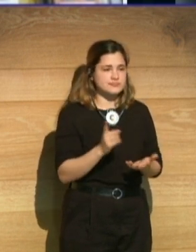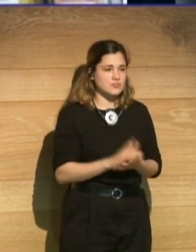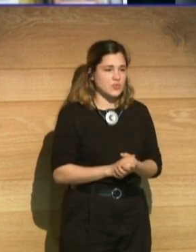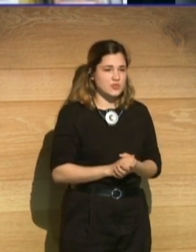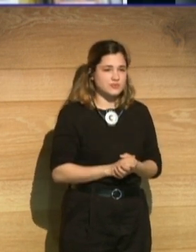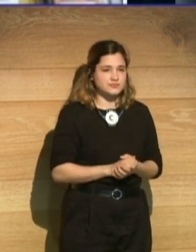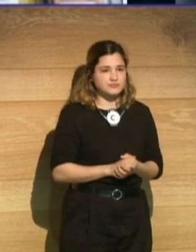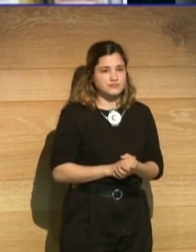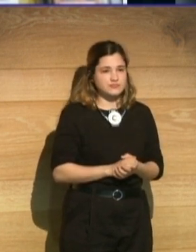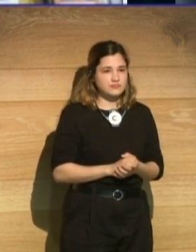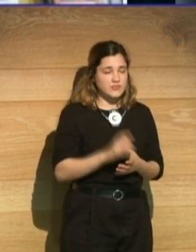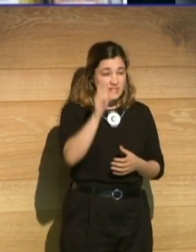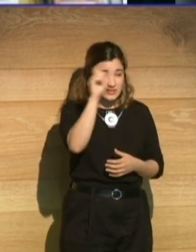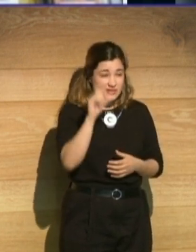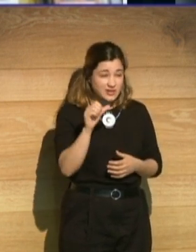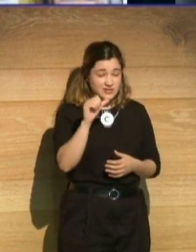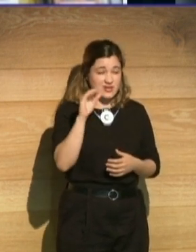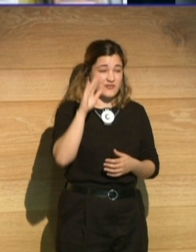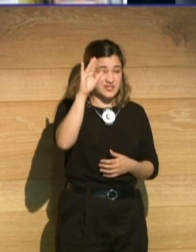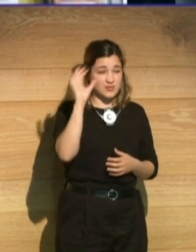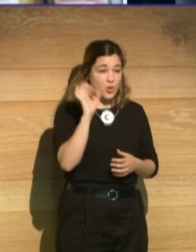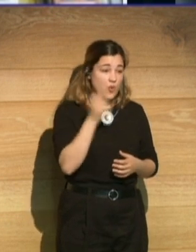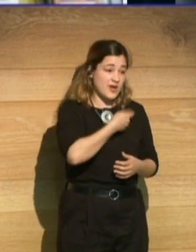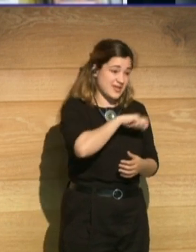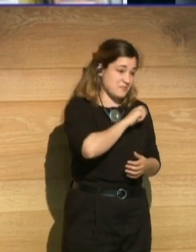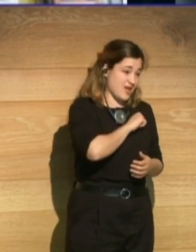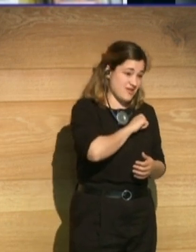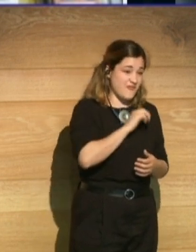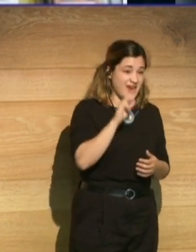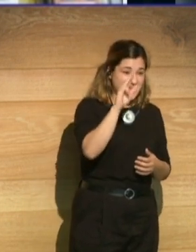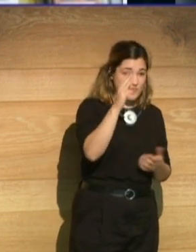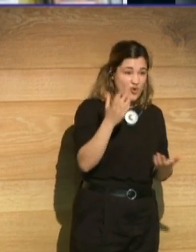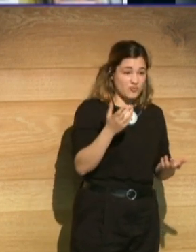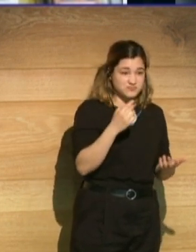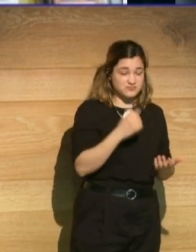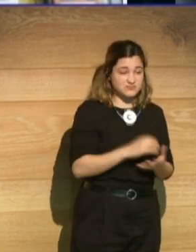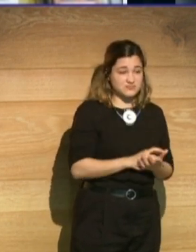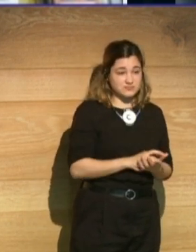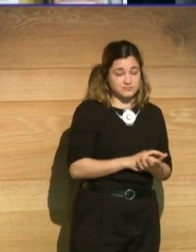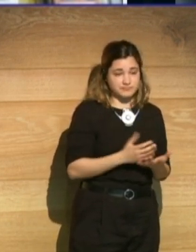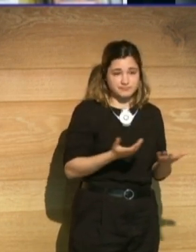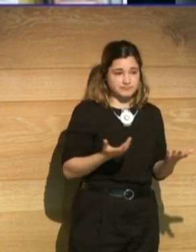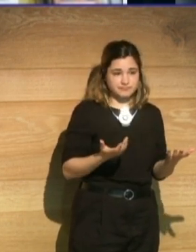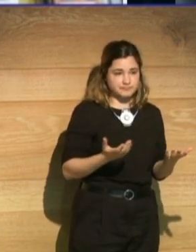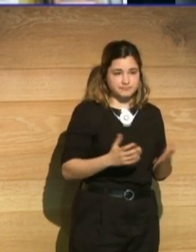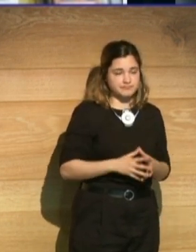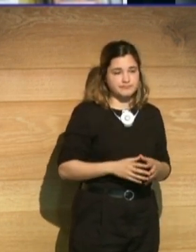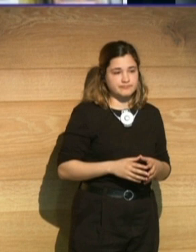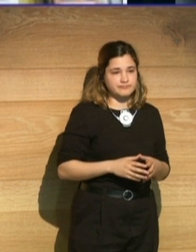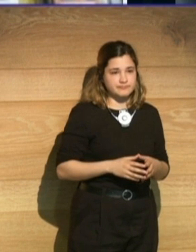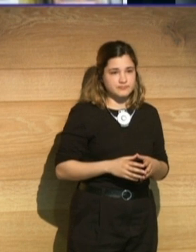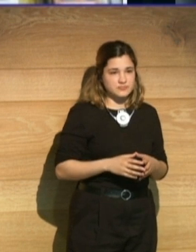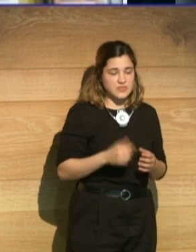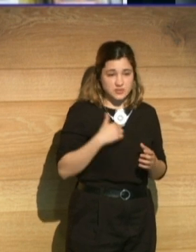nostálgicos del fascismo en Italia o del franquismo en España siempre han estado ahí. Algunos de estos, pues, si no lo he entendido malamente,